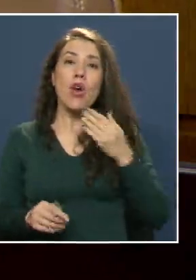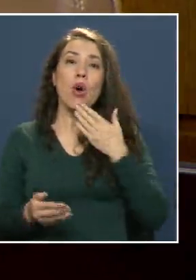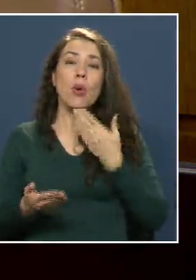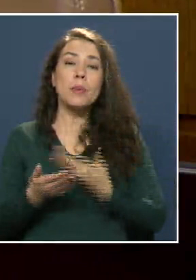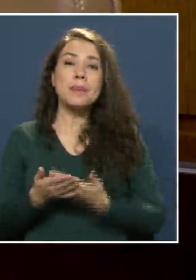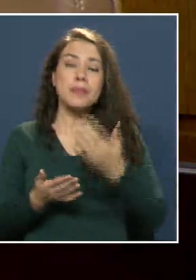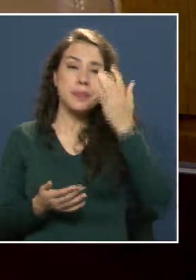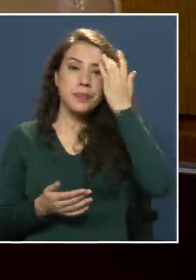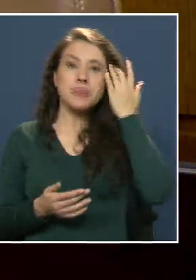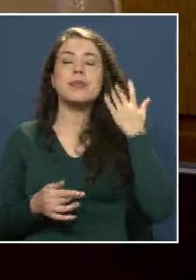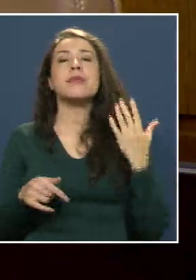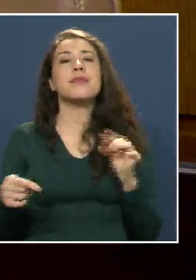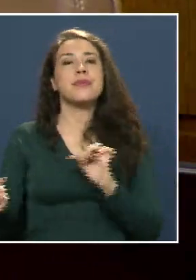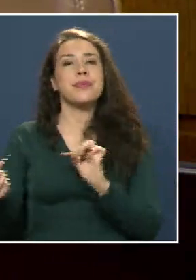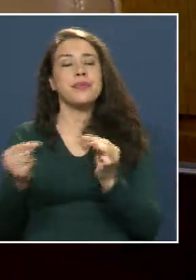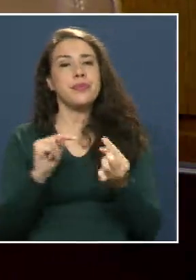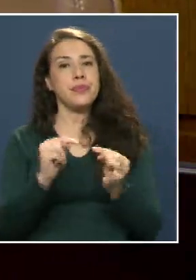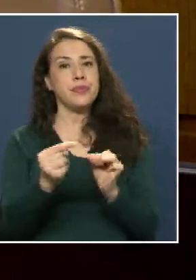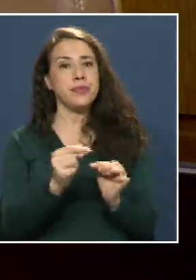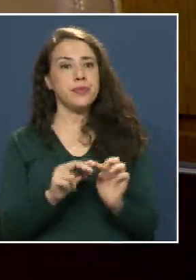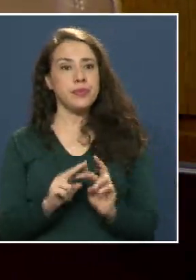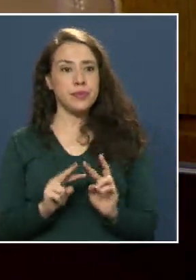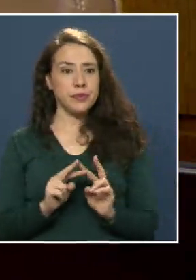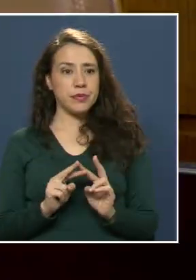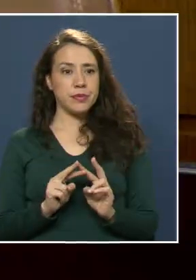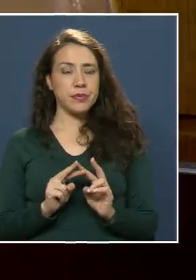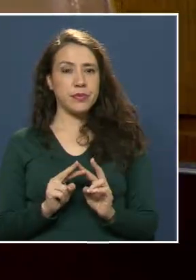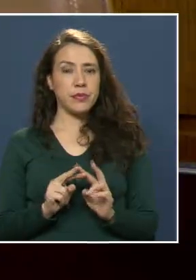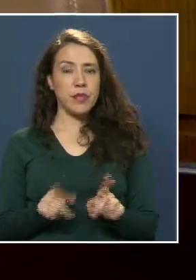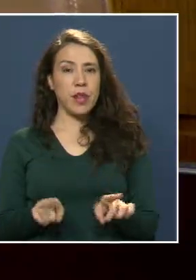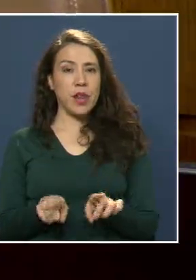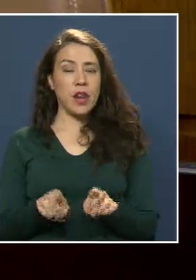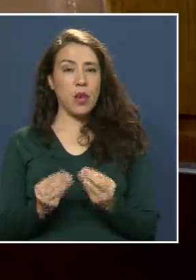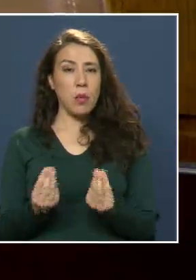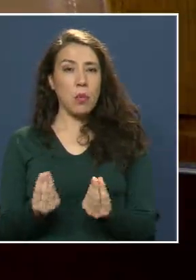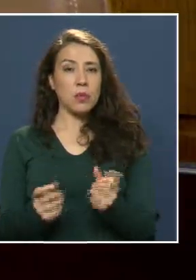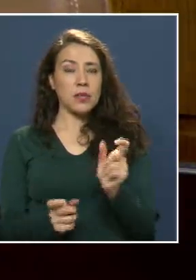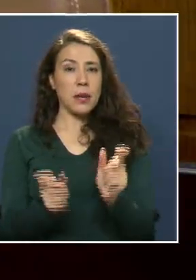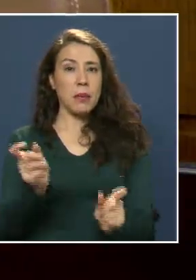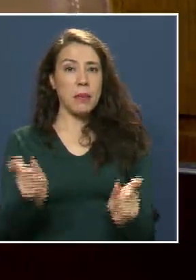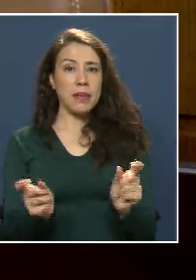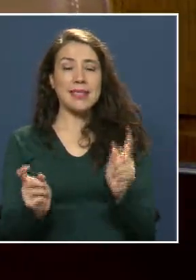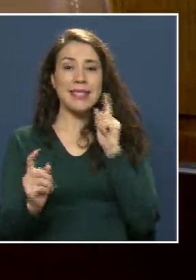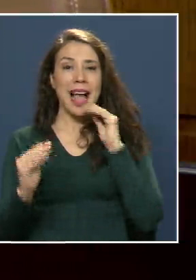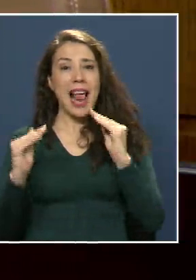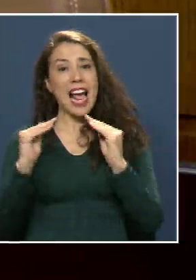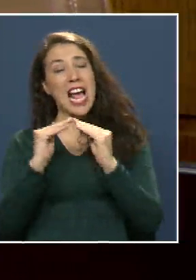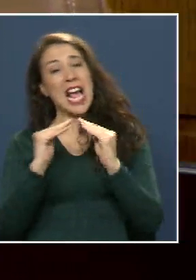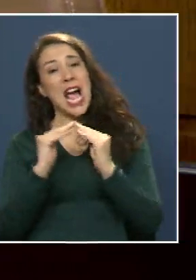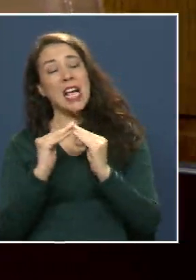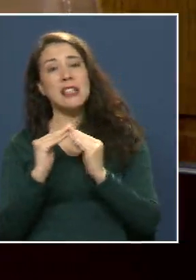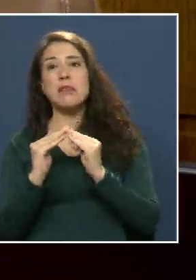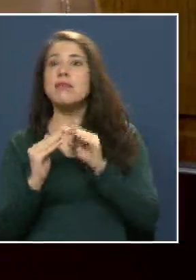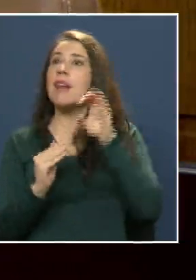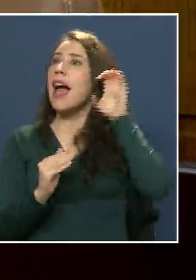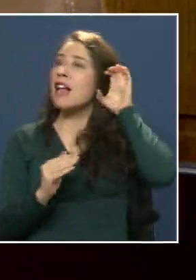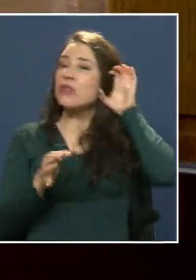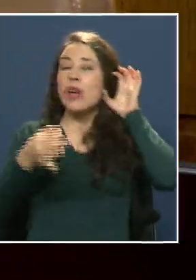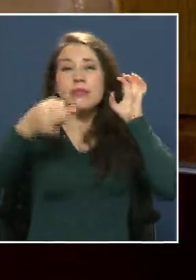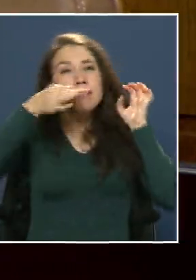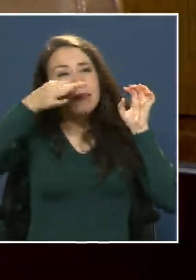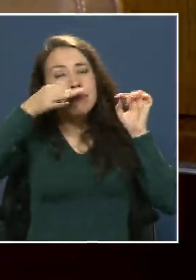que esta discusión se da, al igual que muchas personas que hoy día están en la casa, seguramente escuchando este